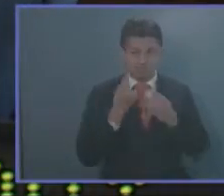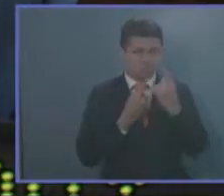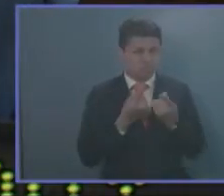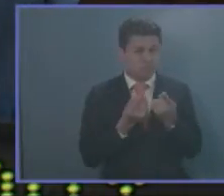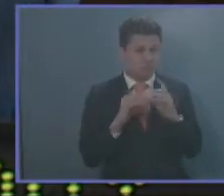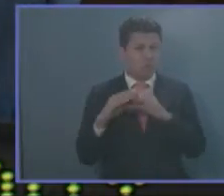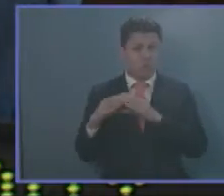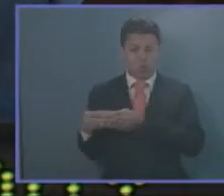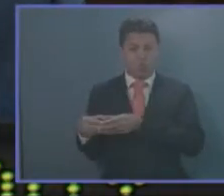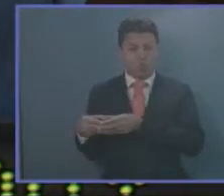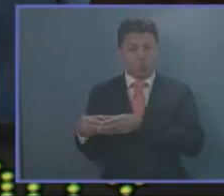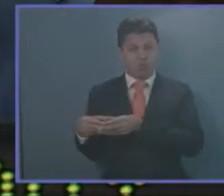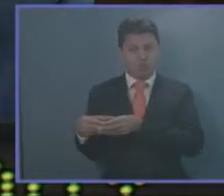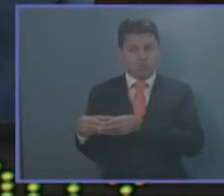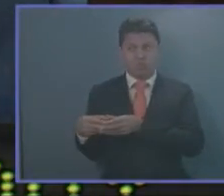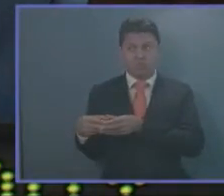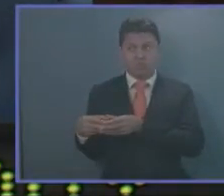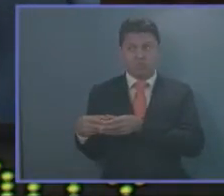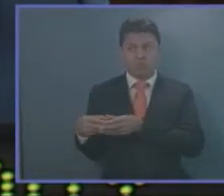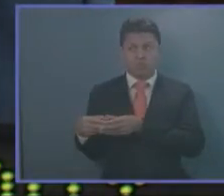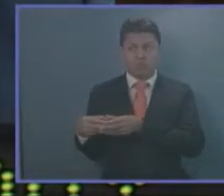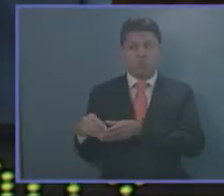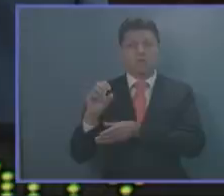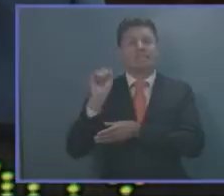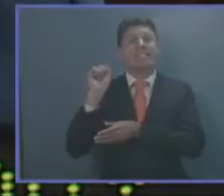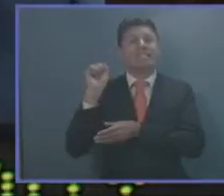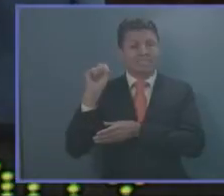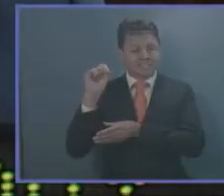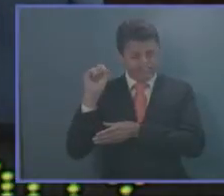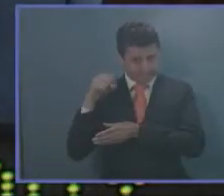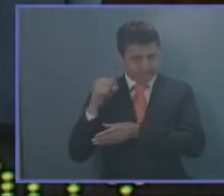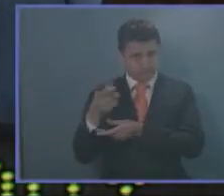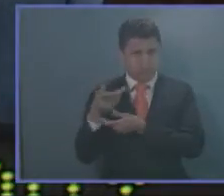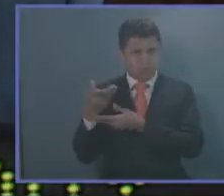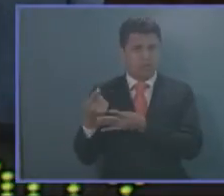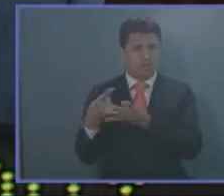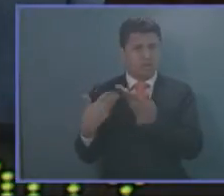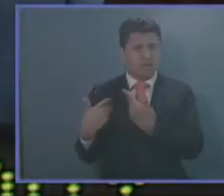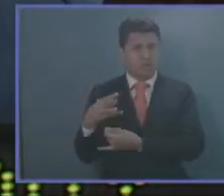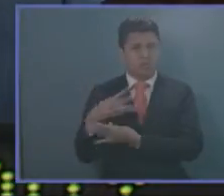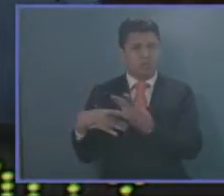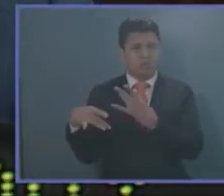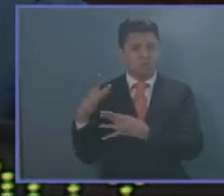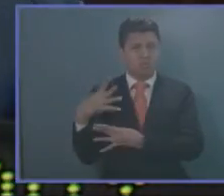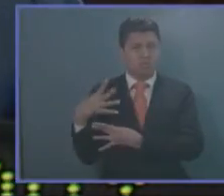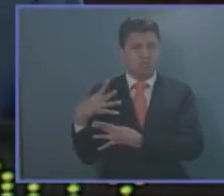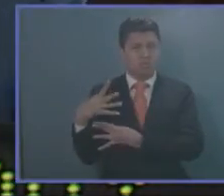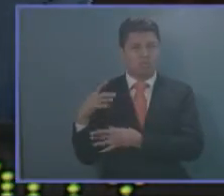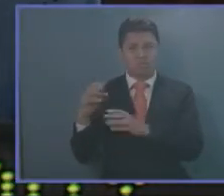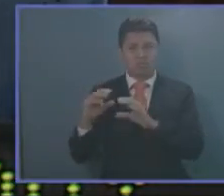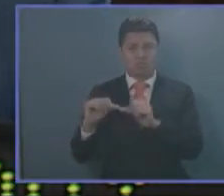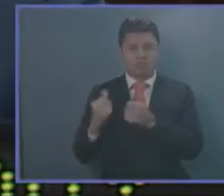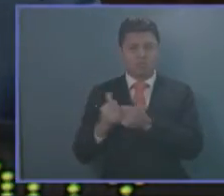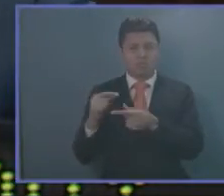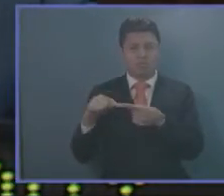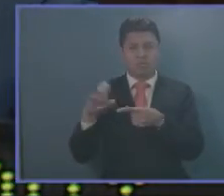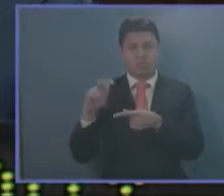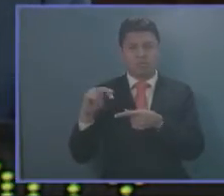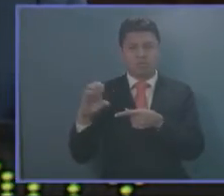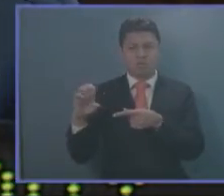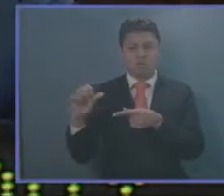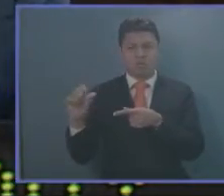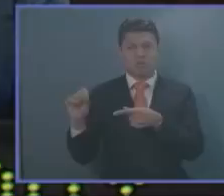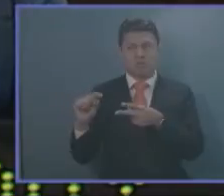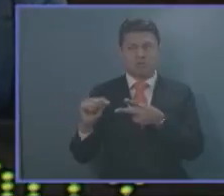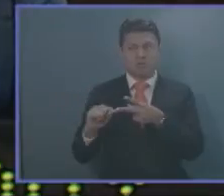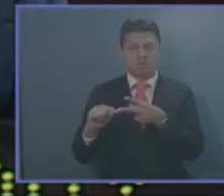equipo de la organización Sí por los Derechos de la Naturaleza, especialmente a Eneas y a Emanuel que nos